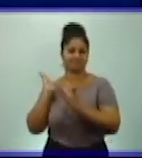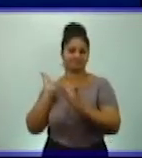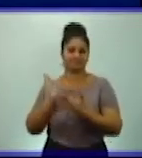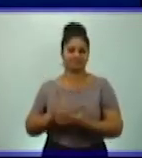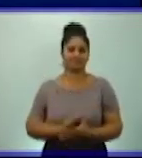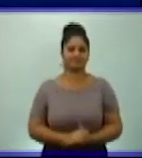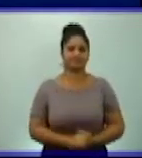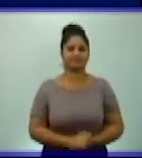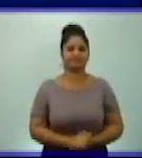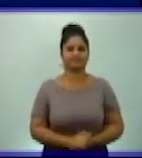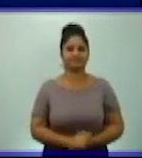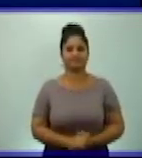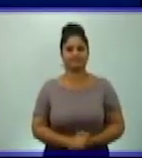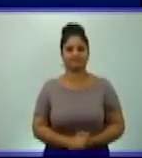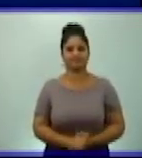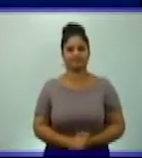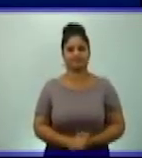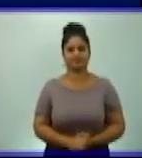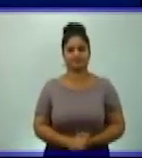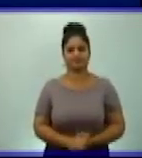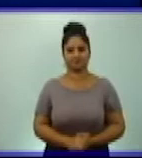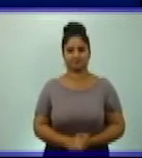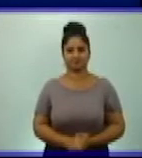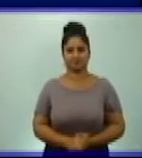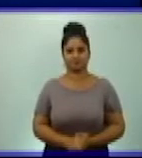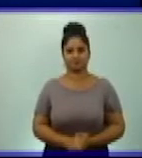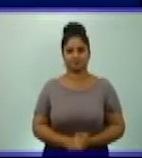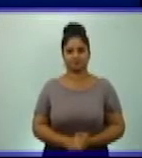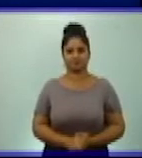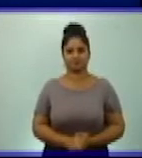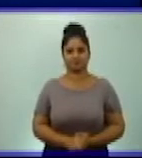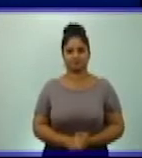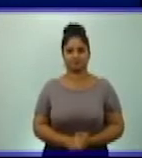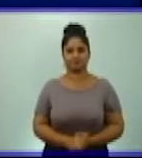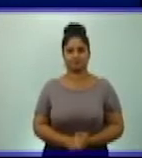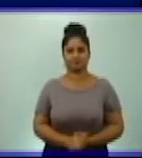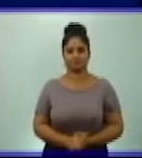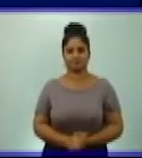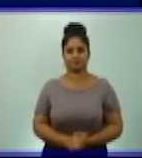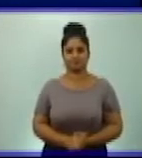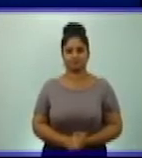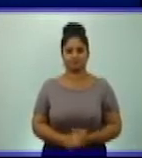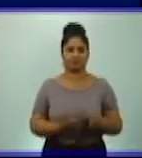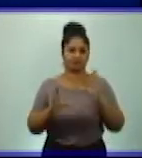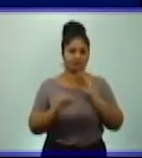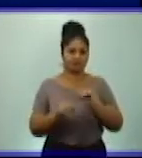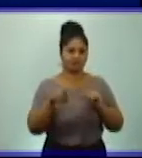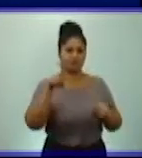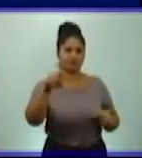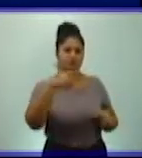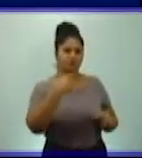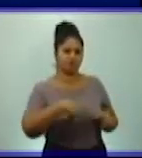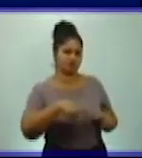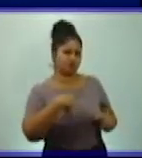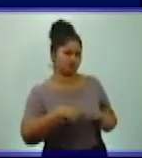baste. No te atormenten más celos tiranos, ni el vil recelo tu